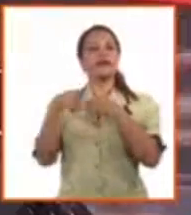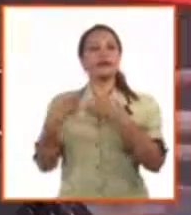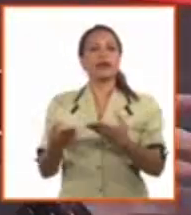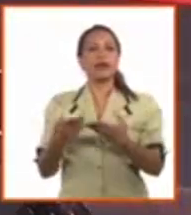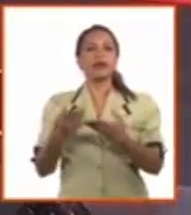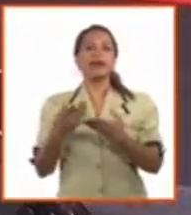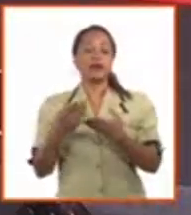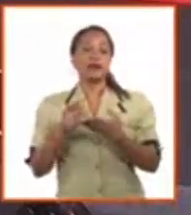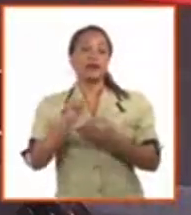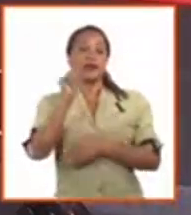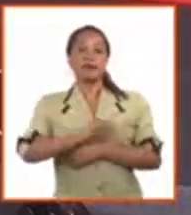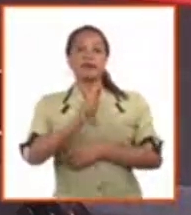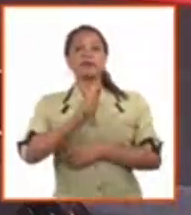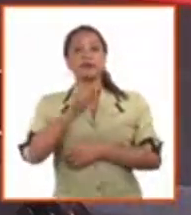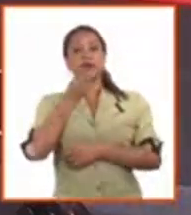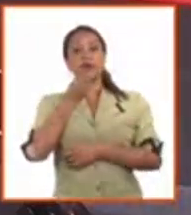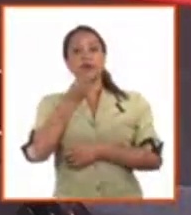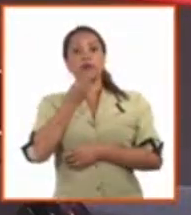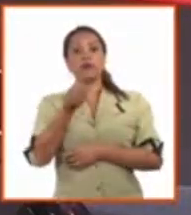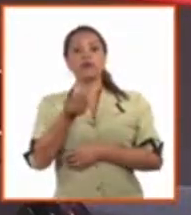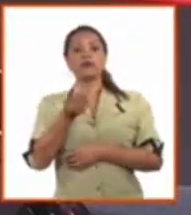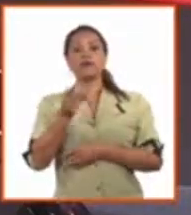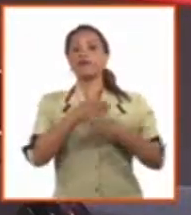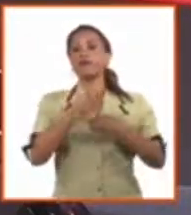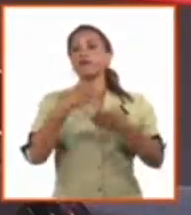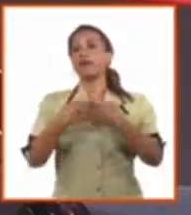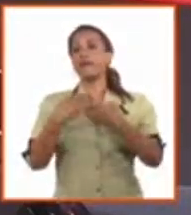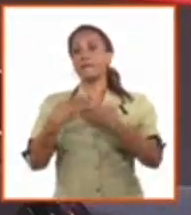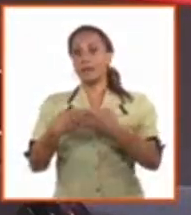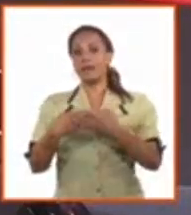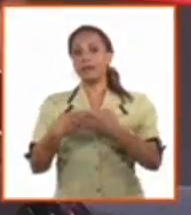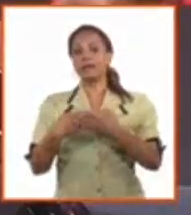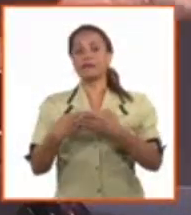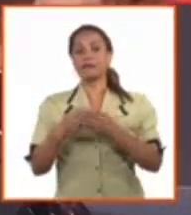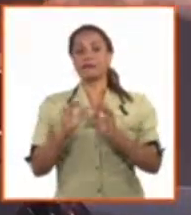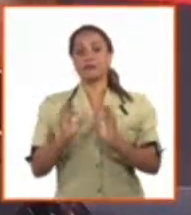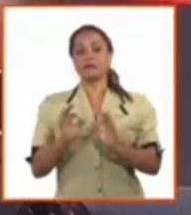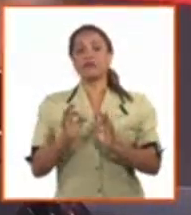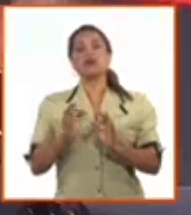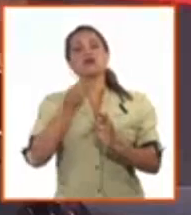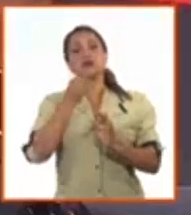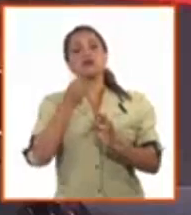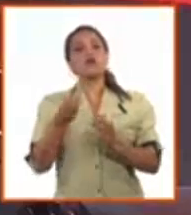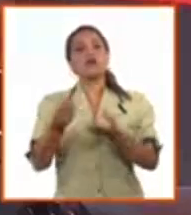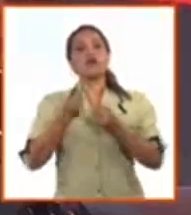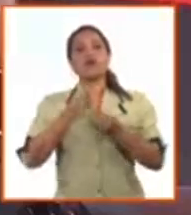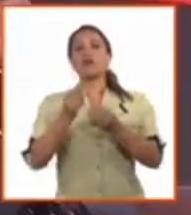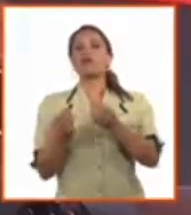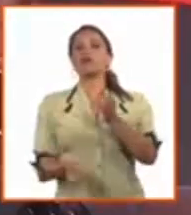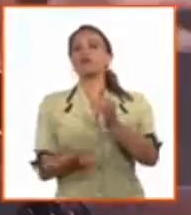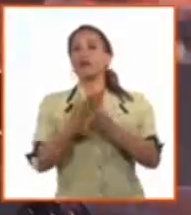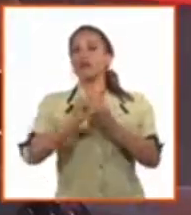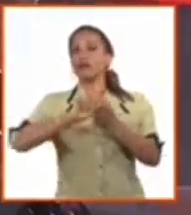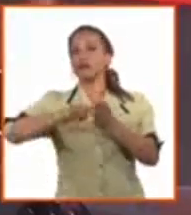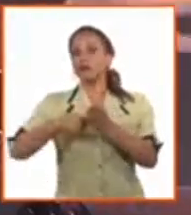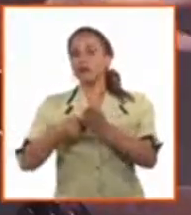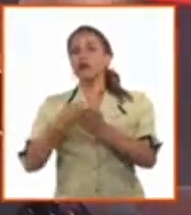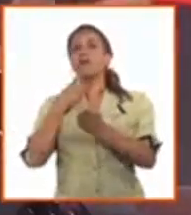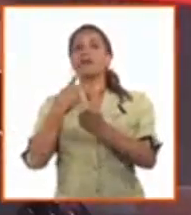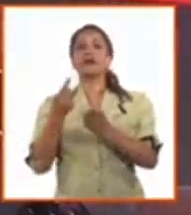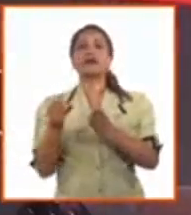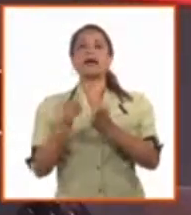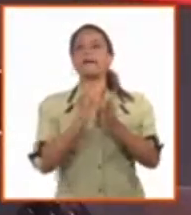de ingenio en este caso hostel de soft nos dieron es firma como